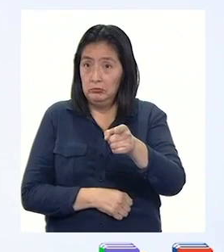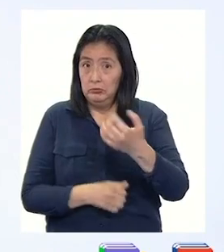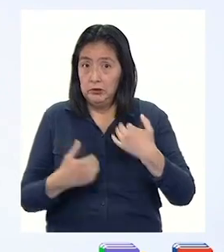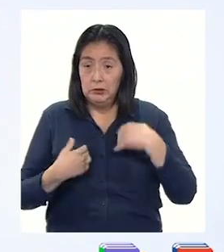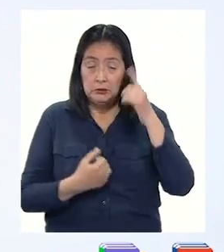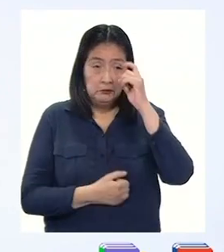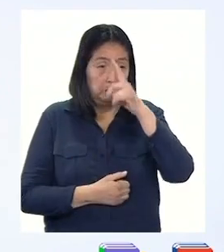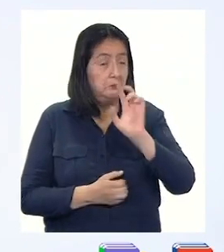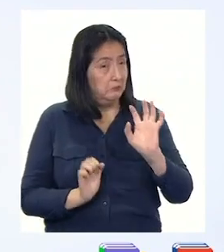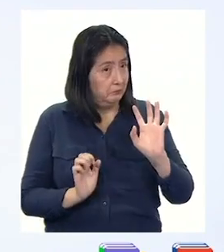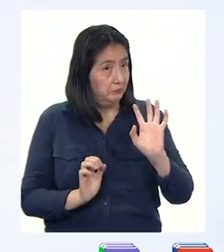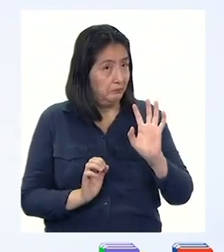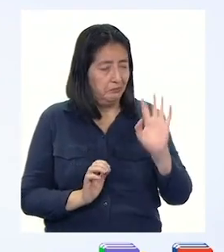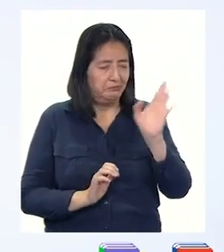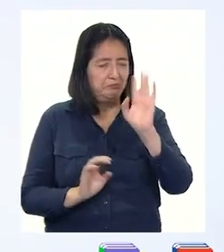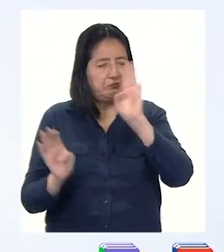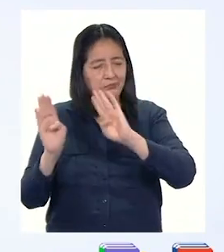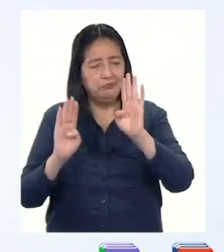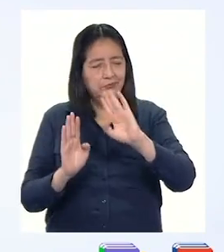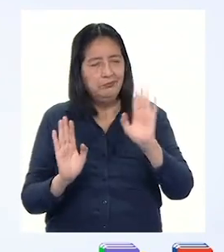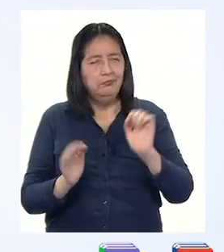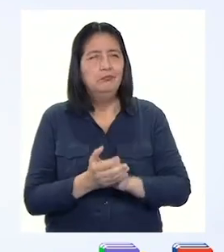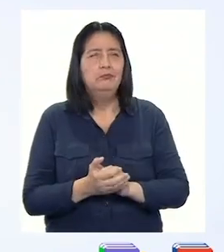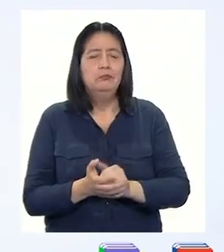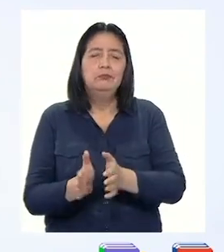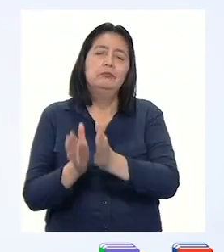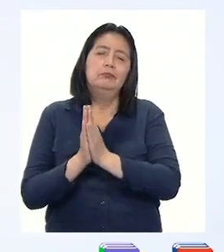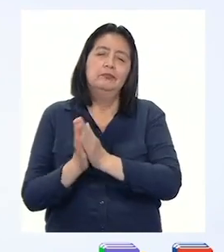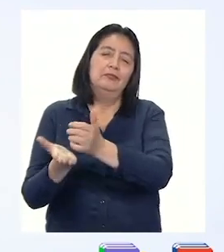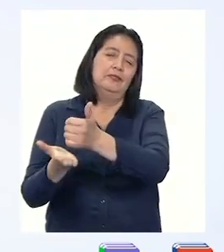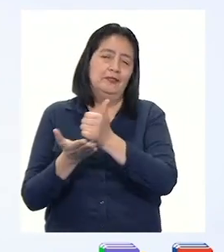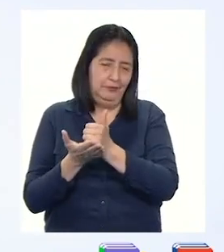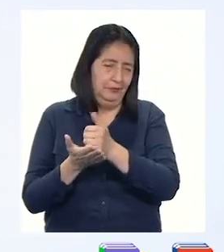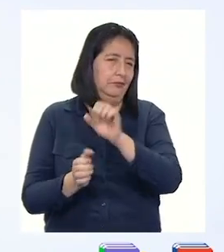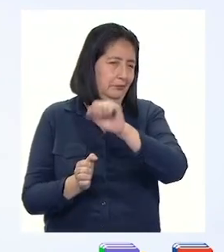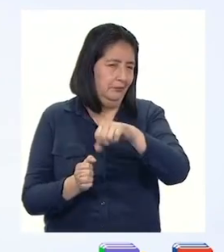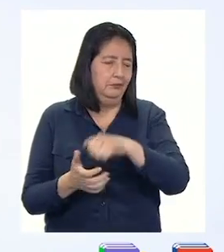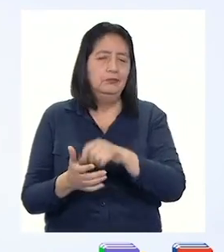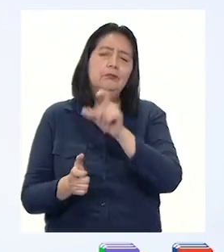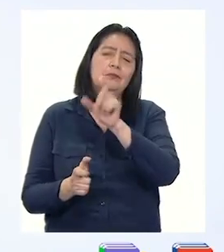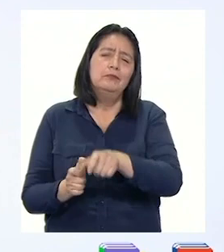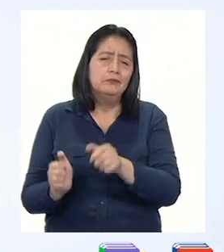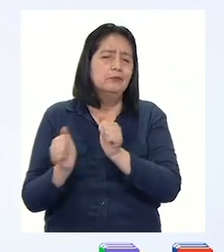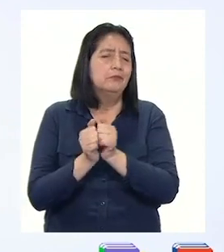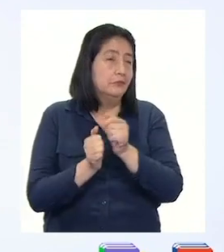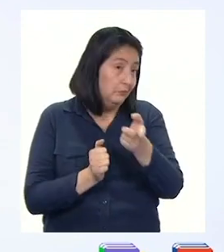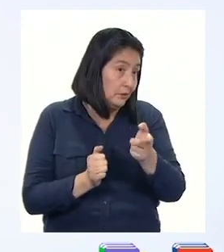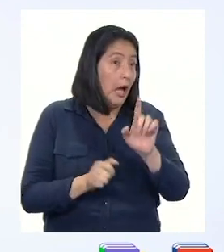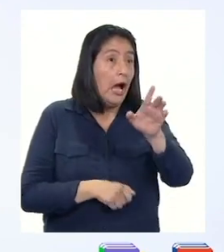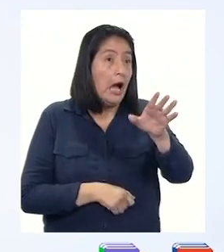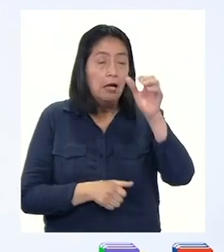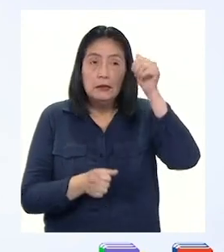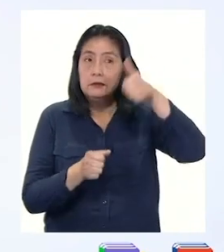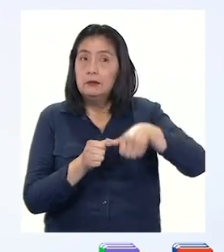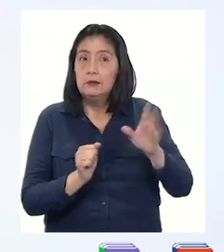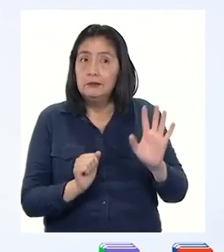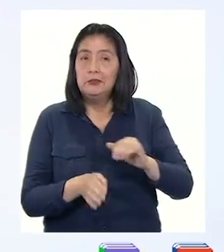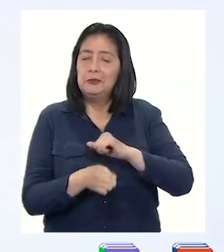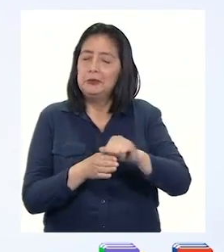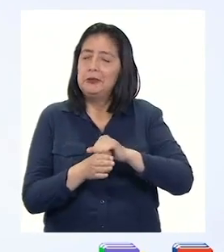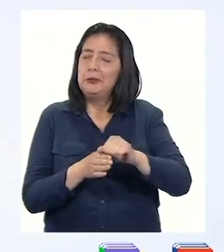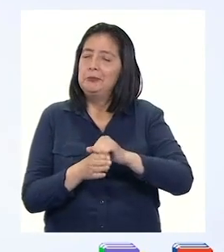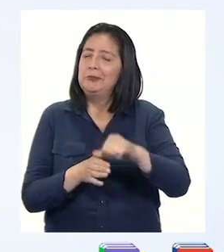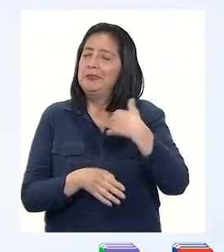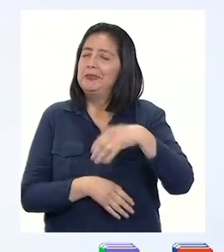tienen dificultades, no se preocupen. Pídanle ayuda a alguien que esté con ustedes. Y recuerden, la